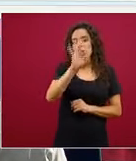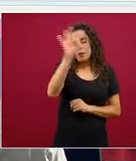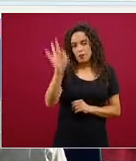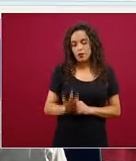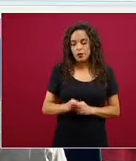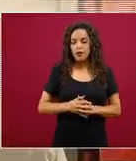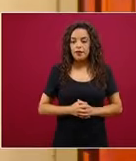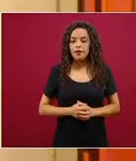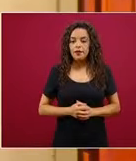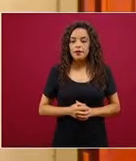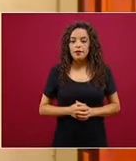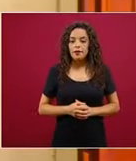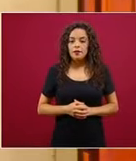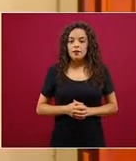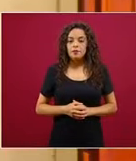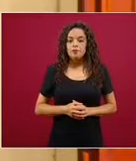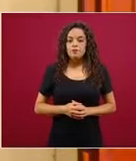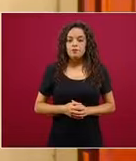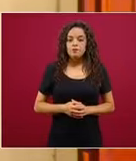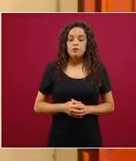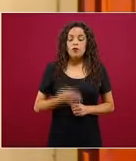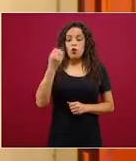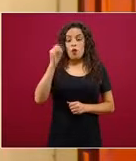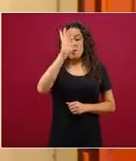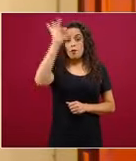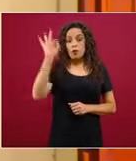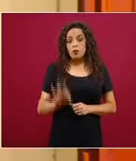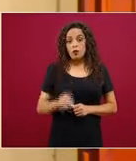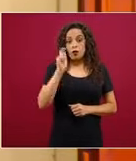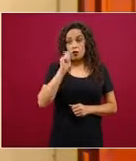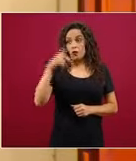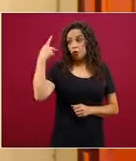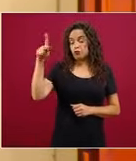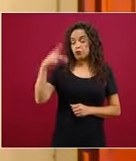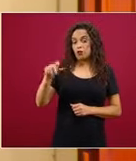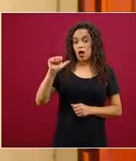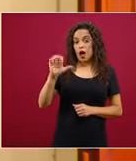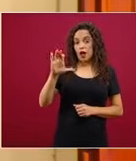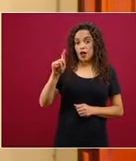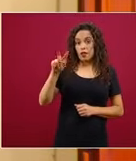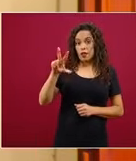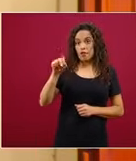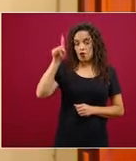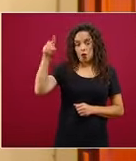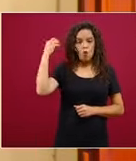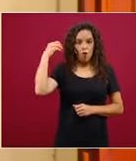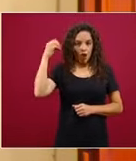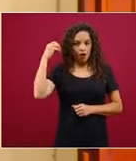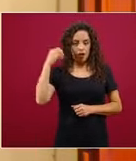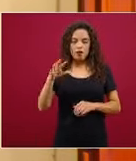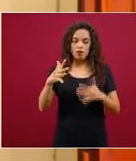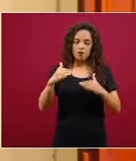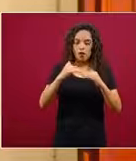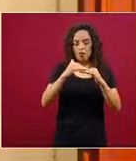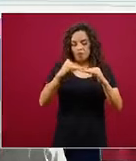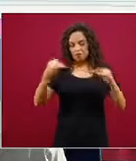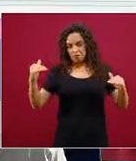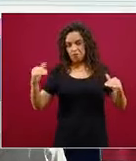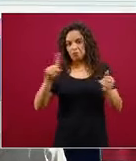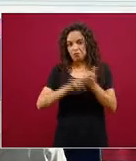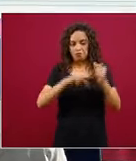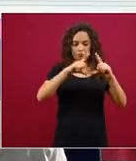activa en Oaxaca representa el 9%, eso está por debajo de nuestra media nacional, lo cual está precisamente